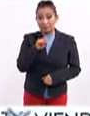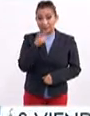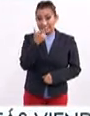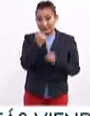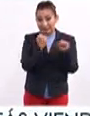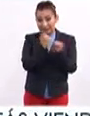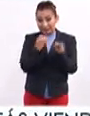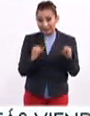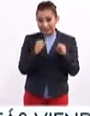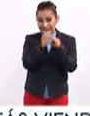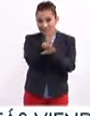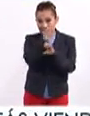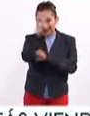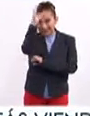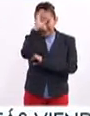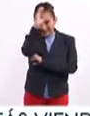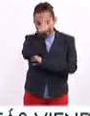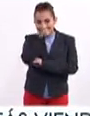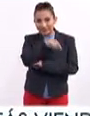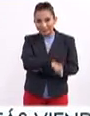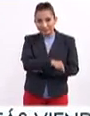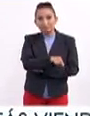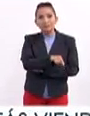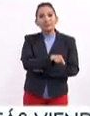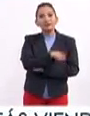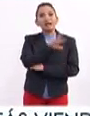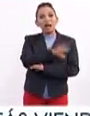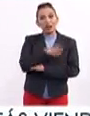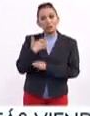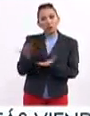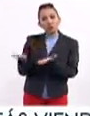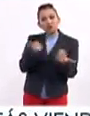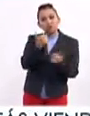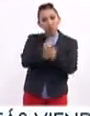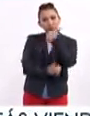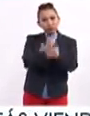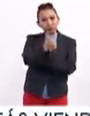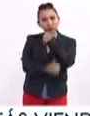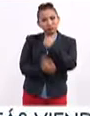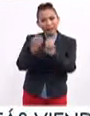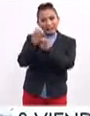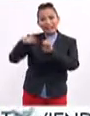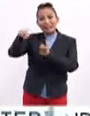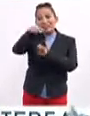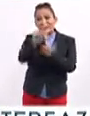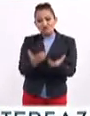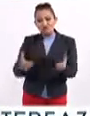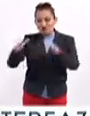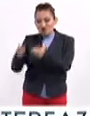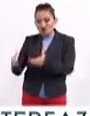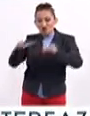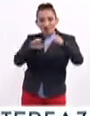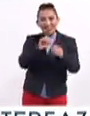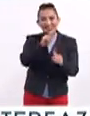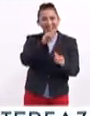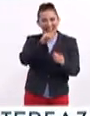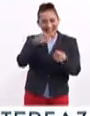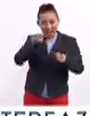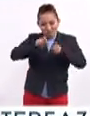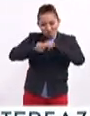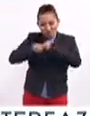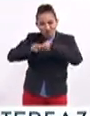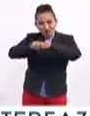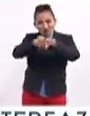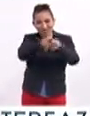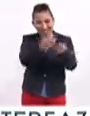el Instituto Estatal de la Cultura ha dado cabida a este concurso estatal de cestería, que en este año se